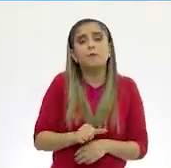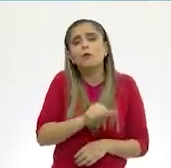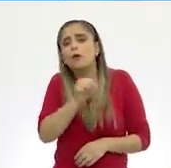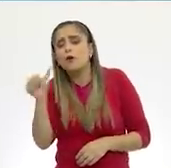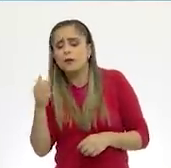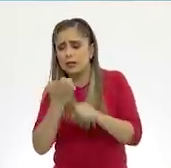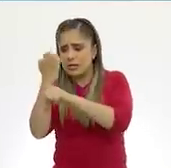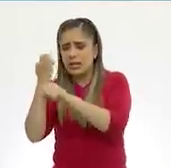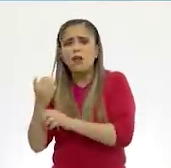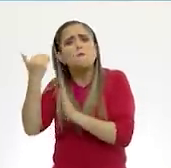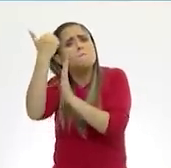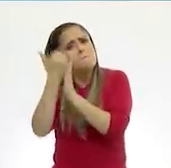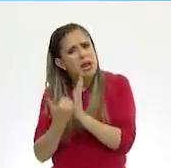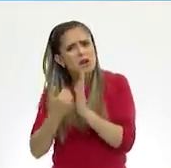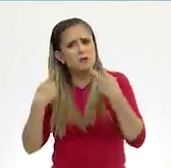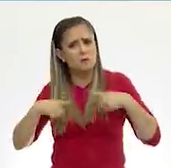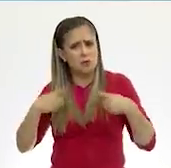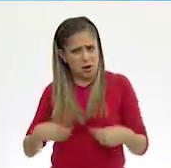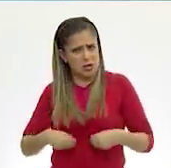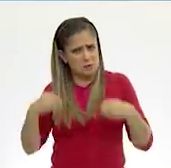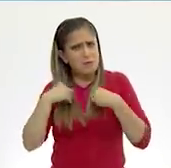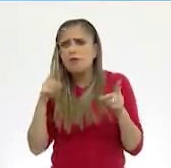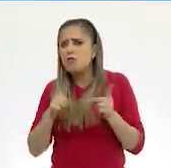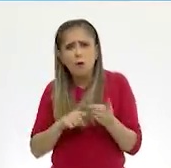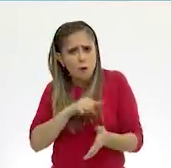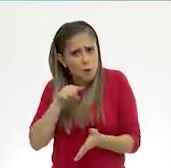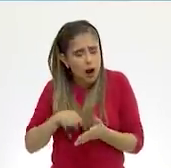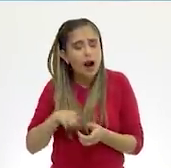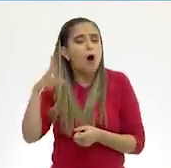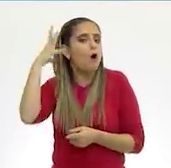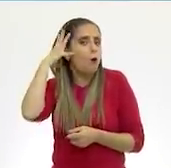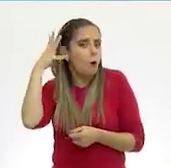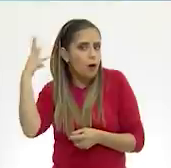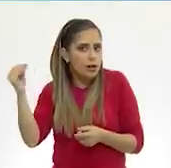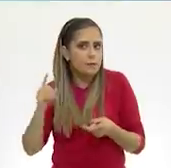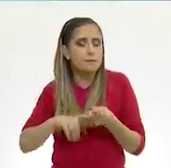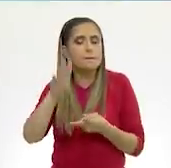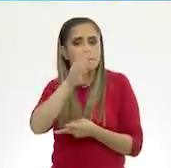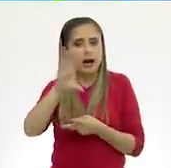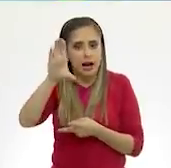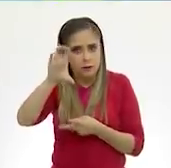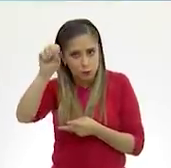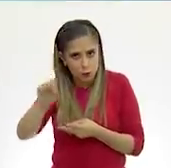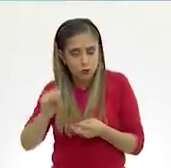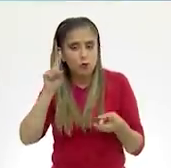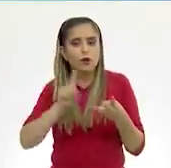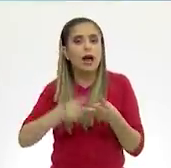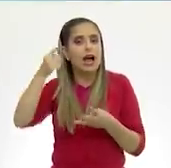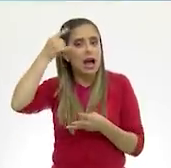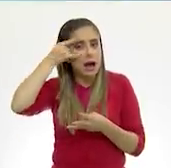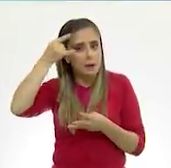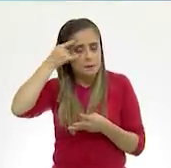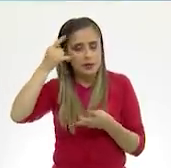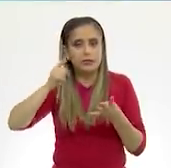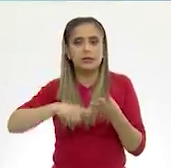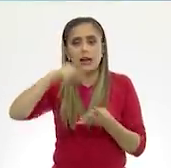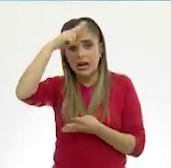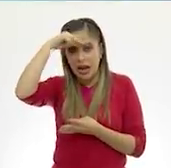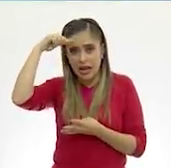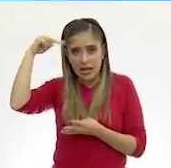habitantes son Colima, Baja California Sur, Campeche,